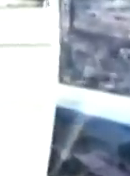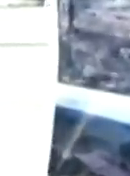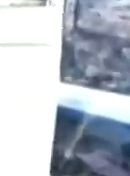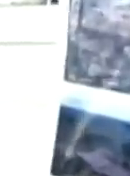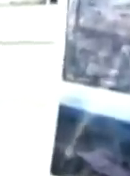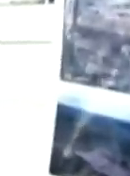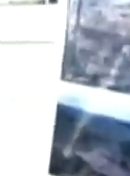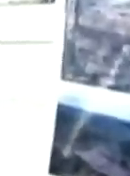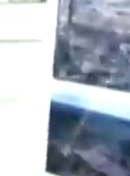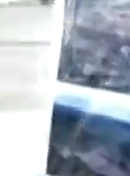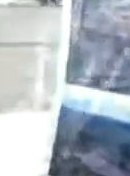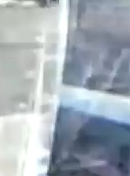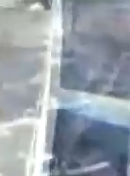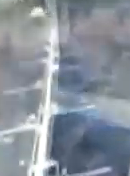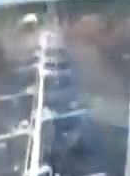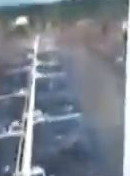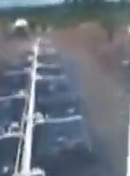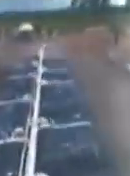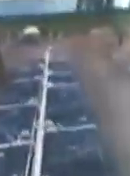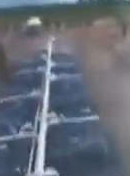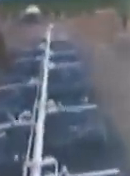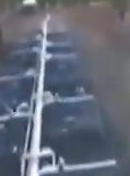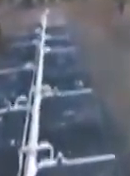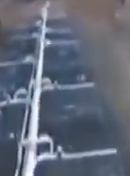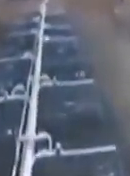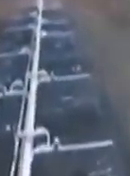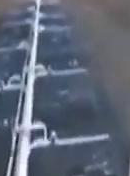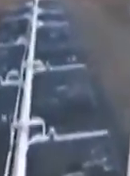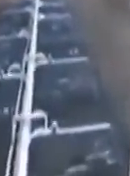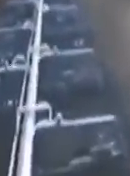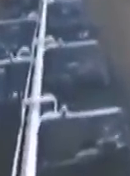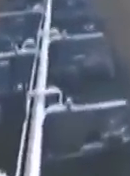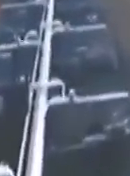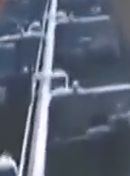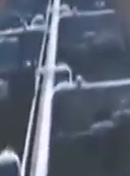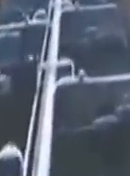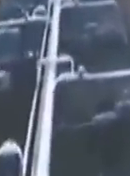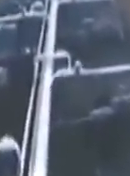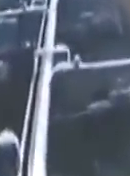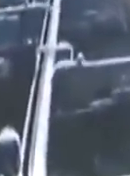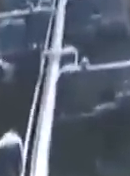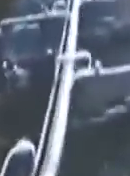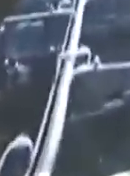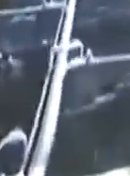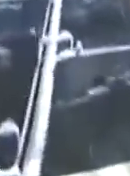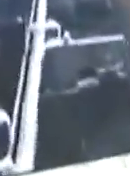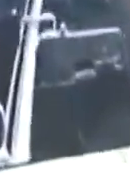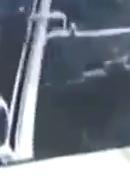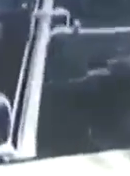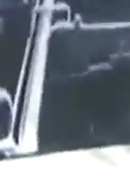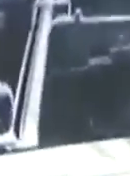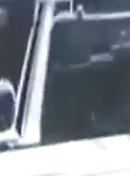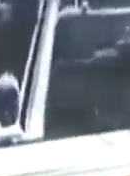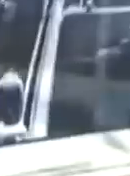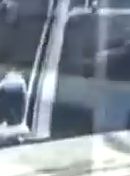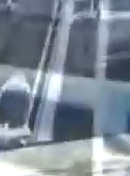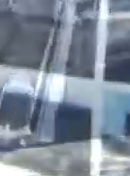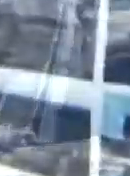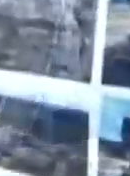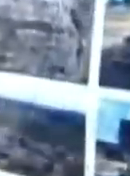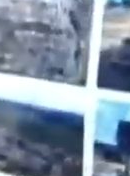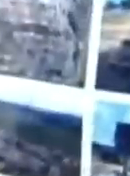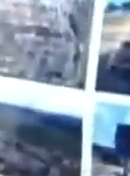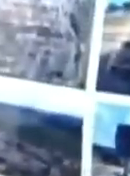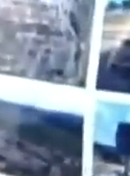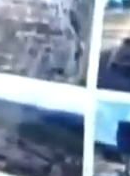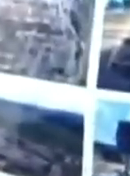su perforación en el año 2015 con la perforación, conexión, activación de los 50 pozos con el método de cavidad progresiva,